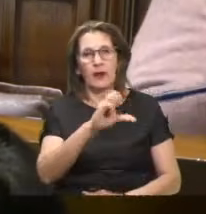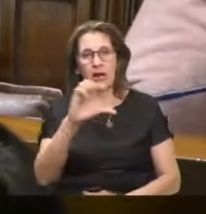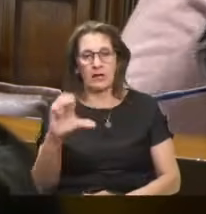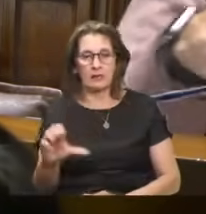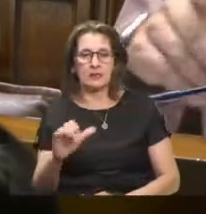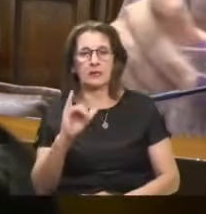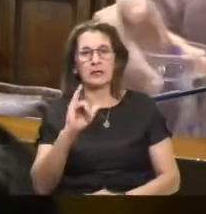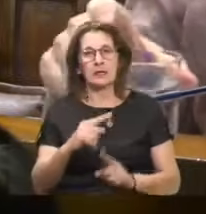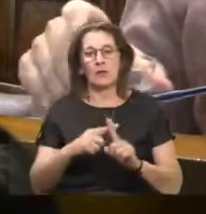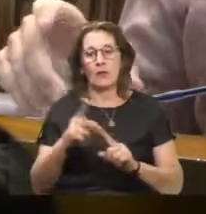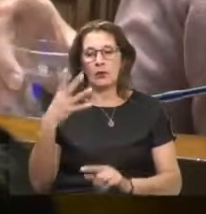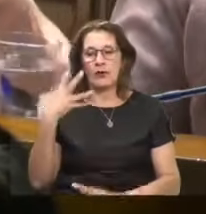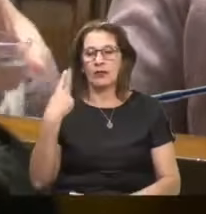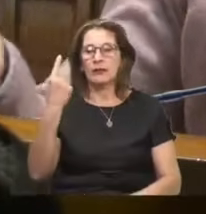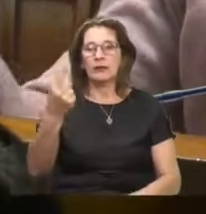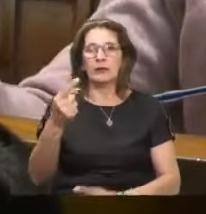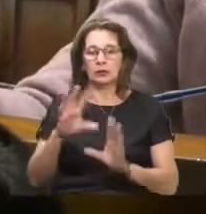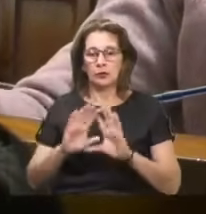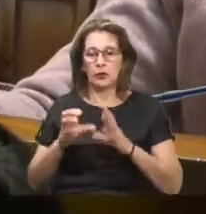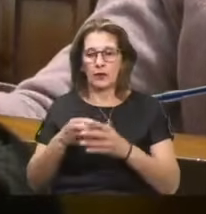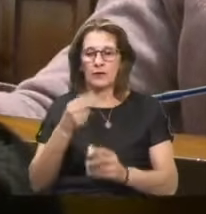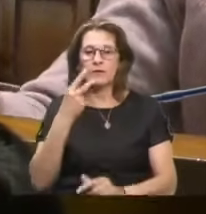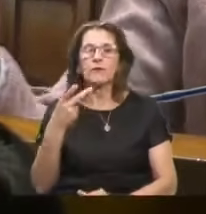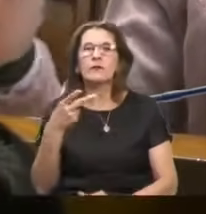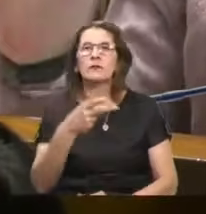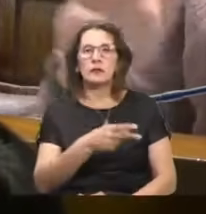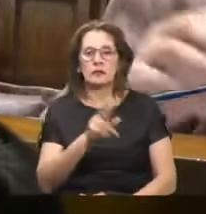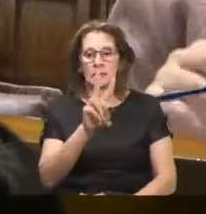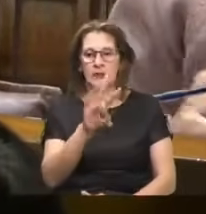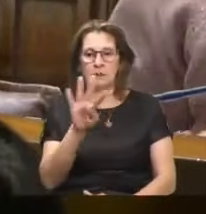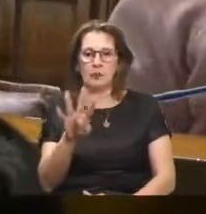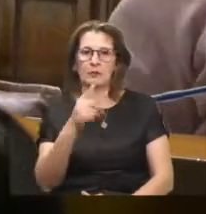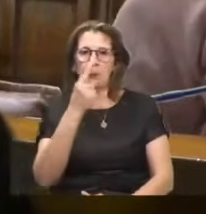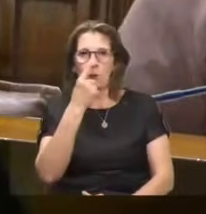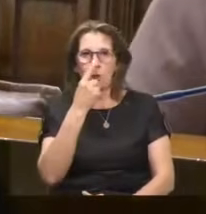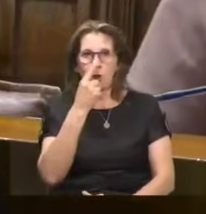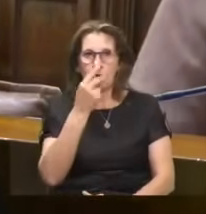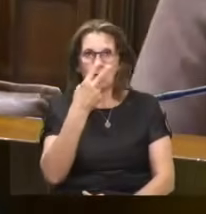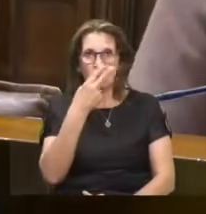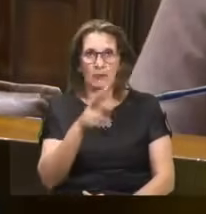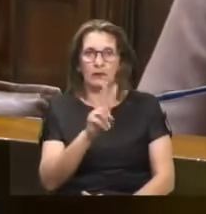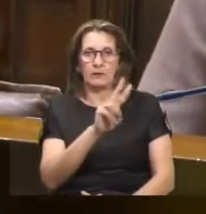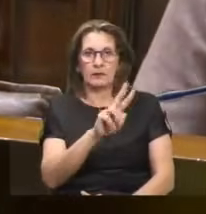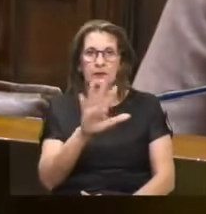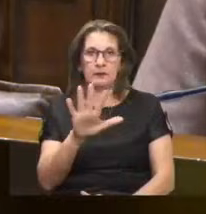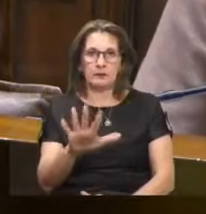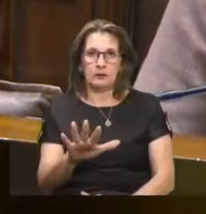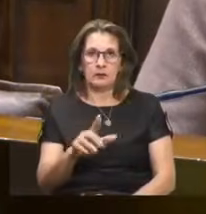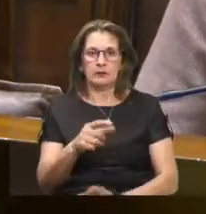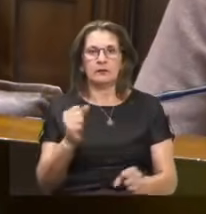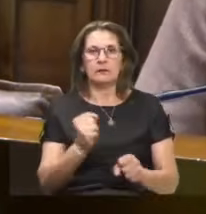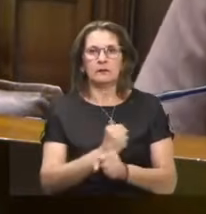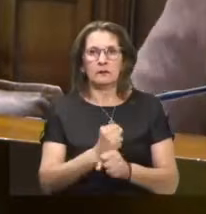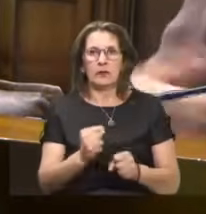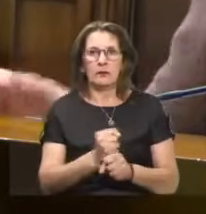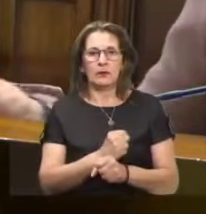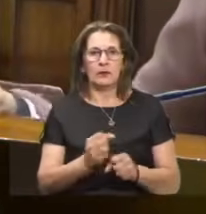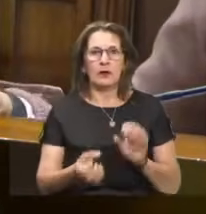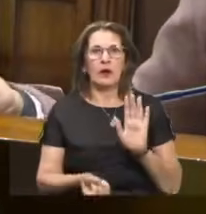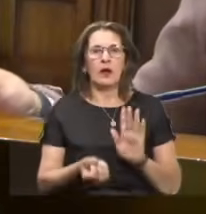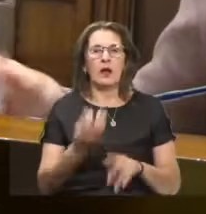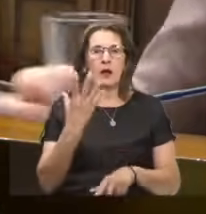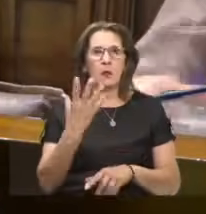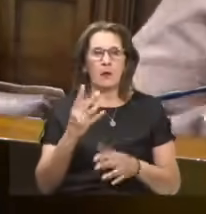del directorio de fecha 24 de junio de 2025 se aprobó la nueva